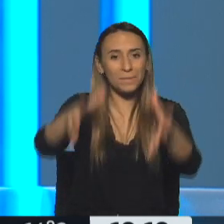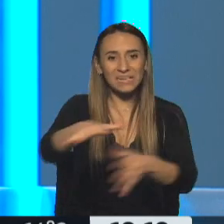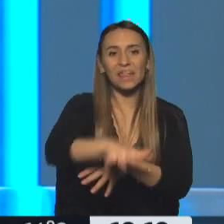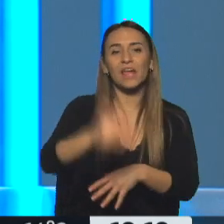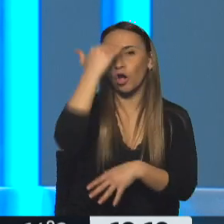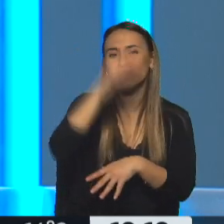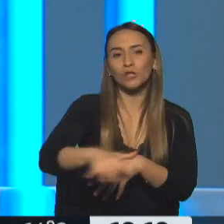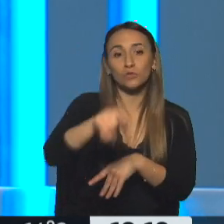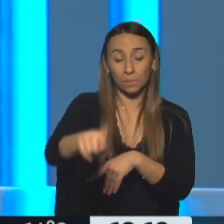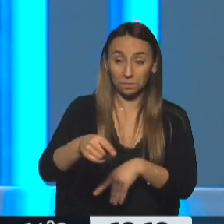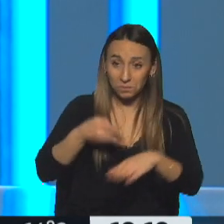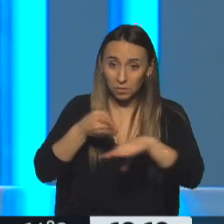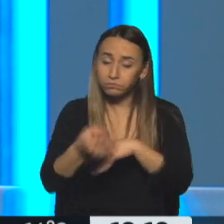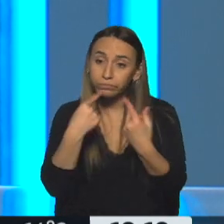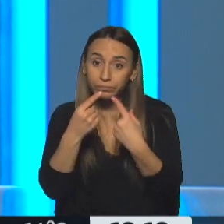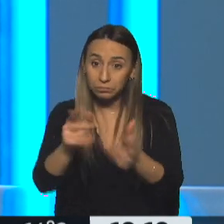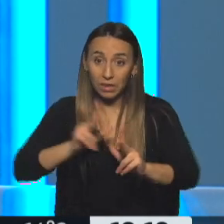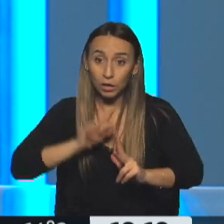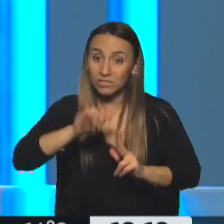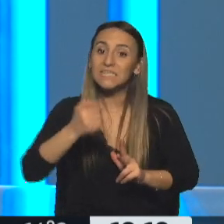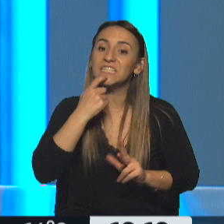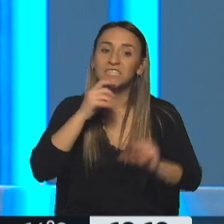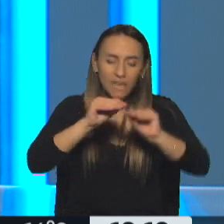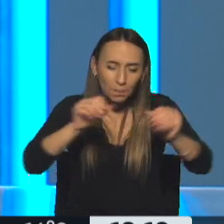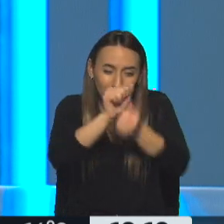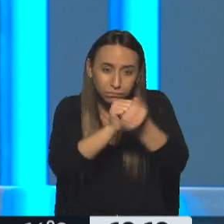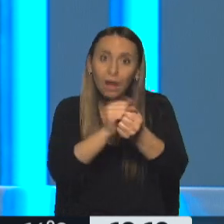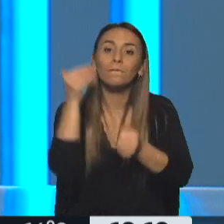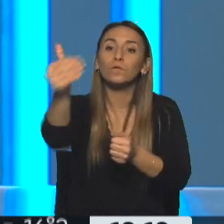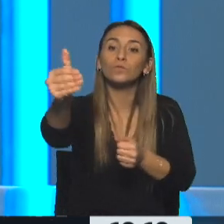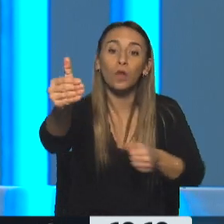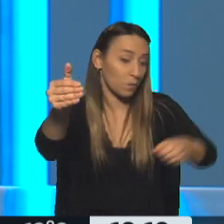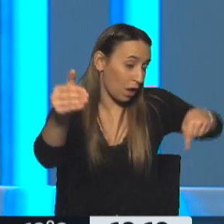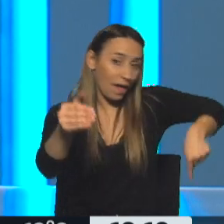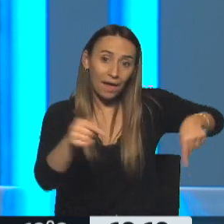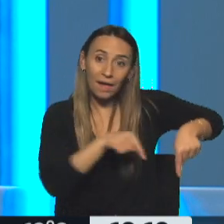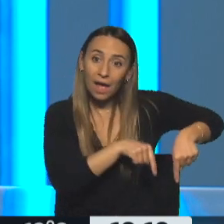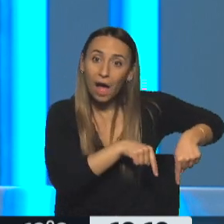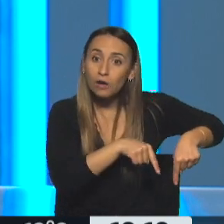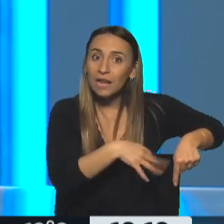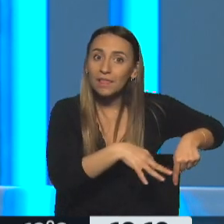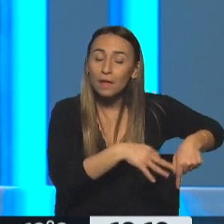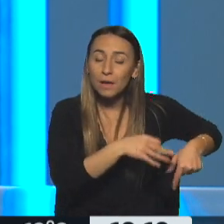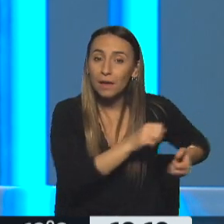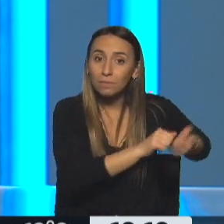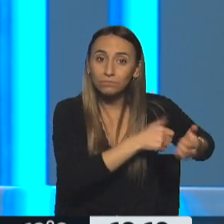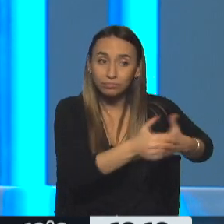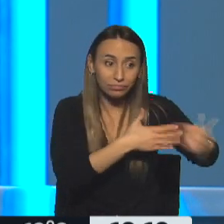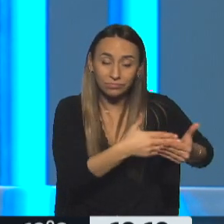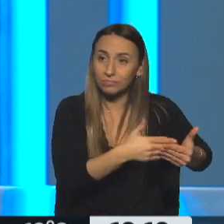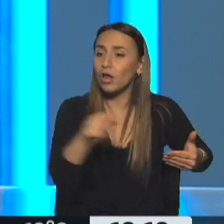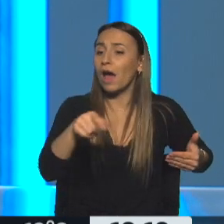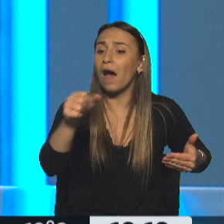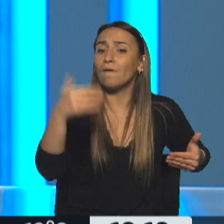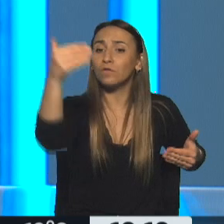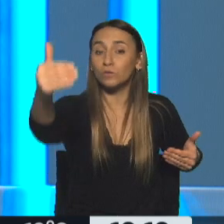dijeron que podían fabricar esas chapas en el futuro. Y el gasoducto Néstor Kirchner se tiene que empezar a construir ahora. Con consecuencia,